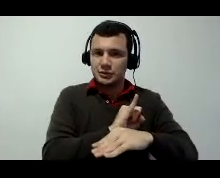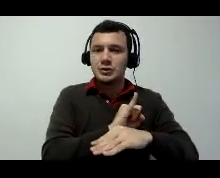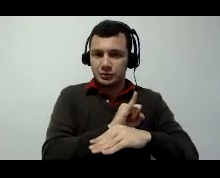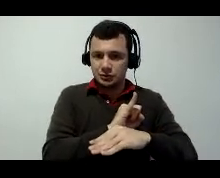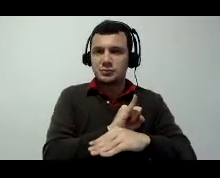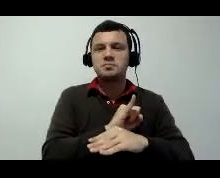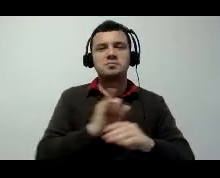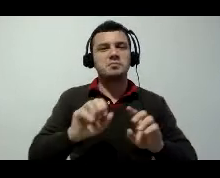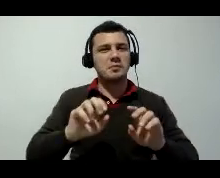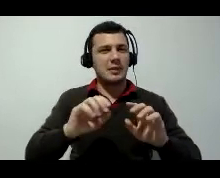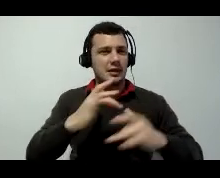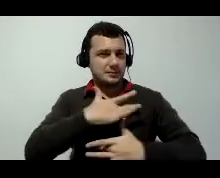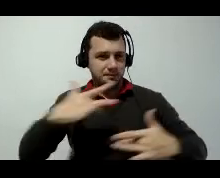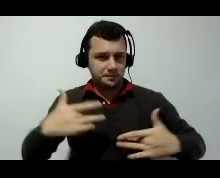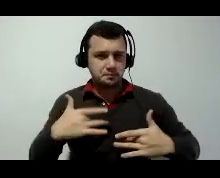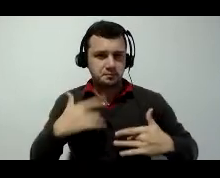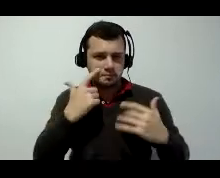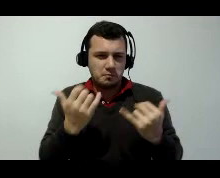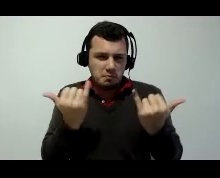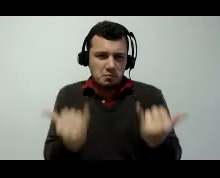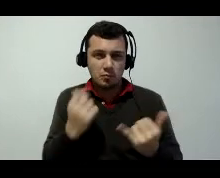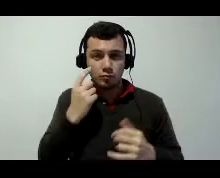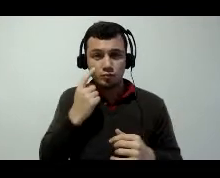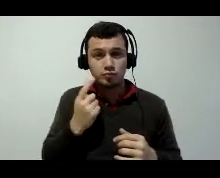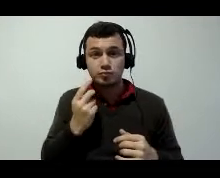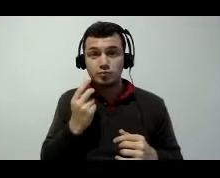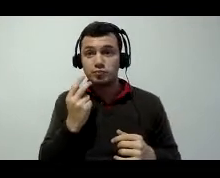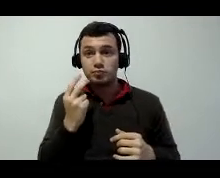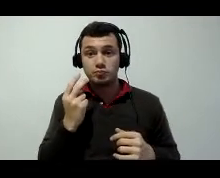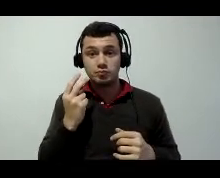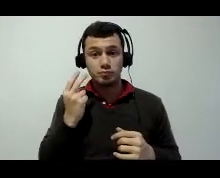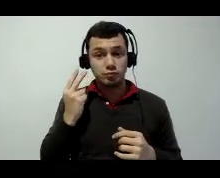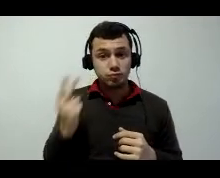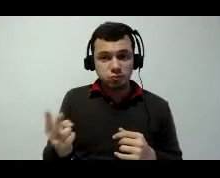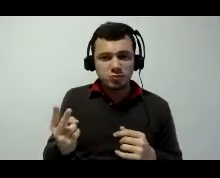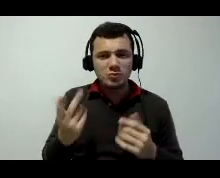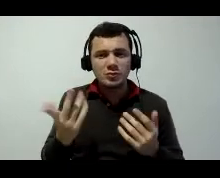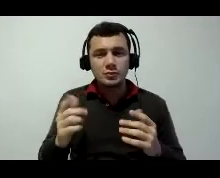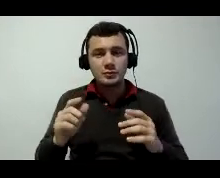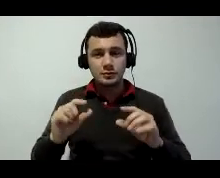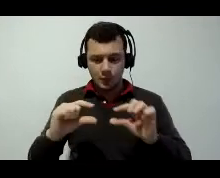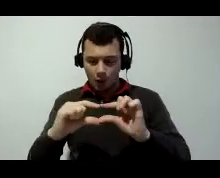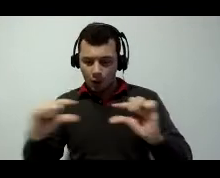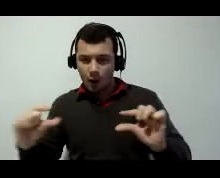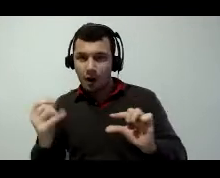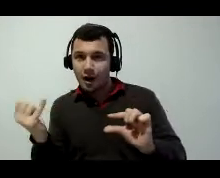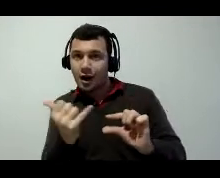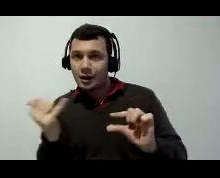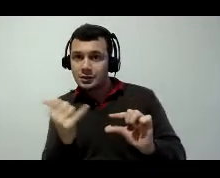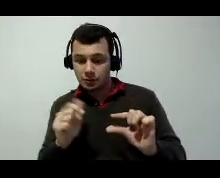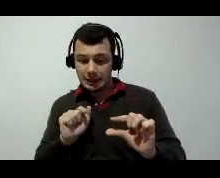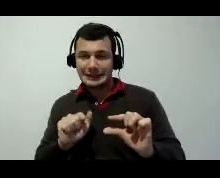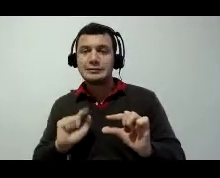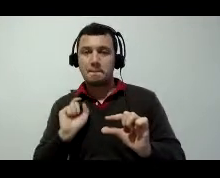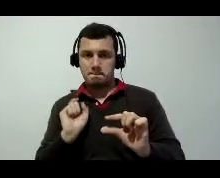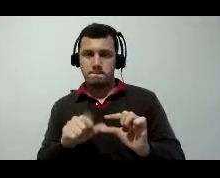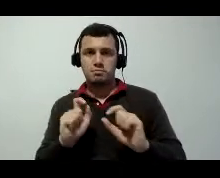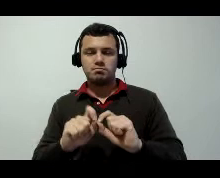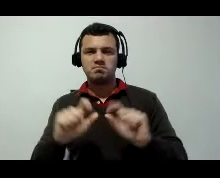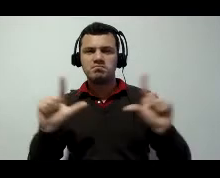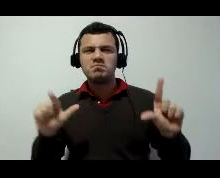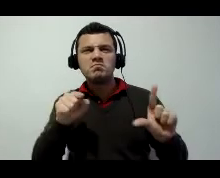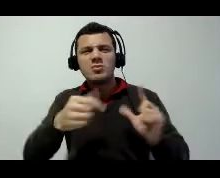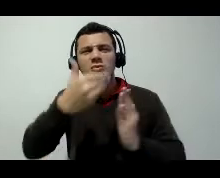pantallas en un recuadro azul es el link que les va a permitir acceder al documento donde pueden profundizar un